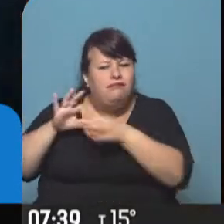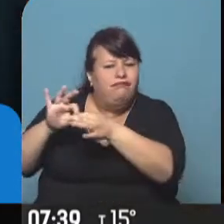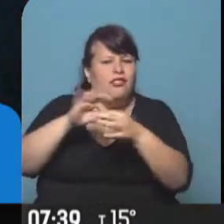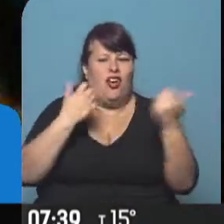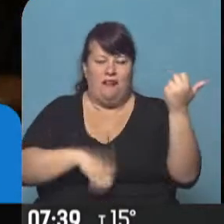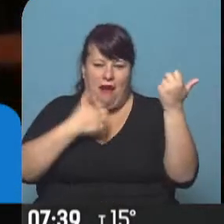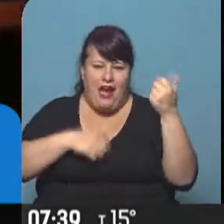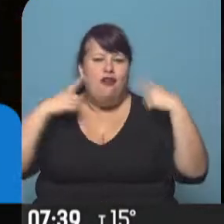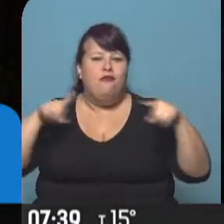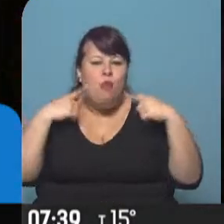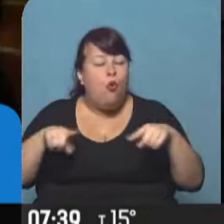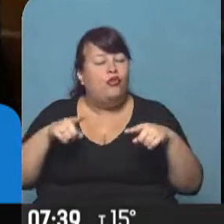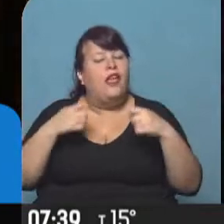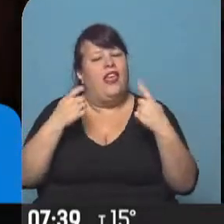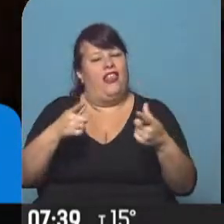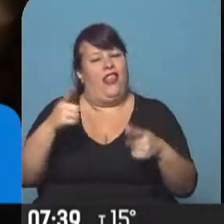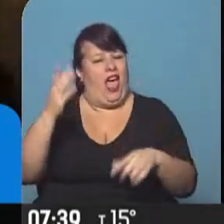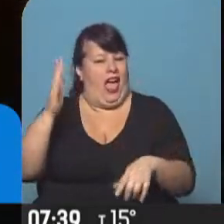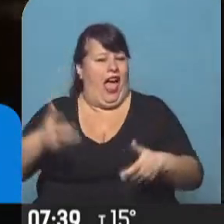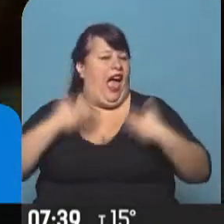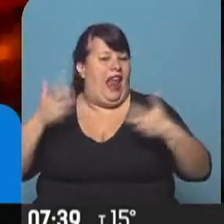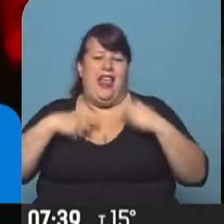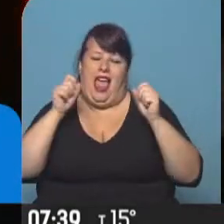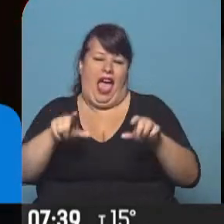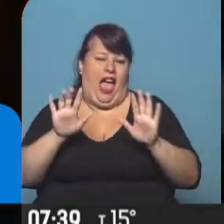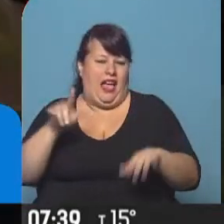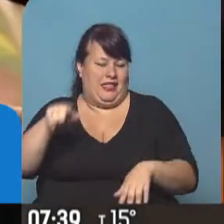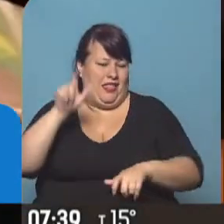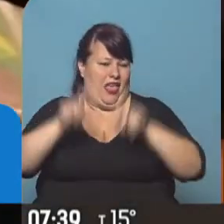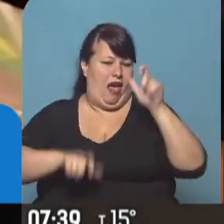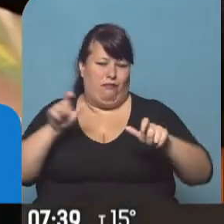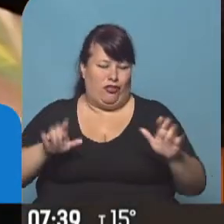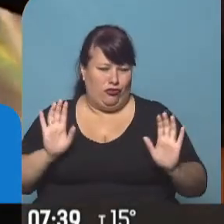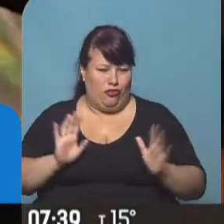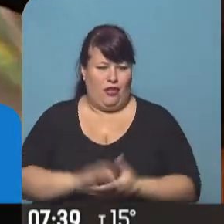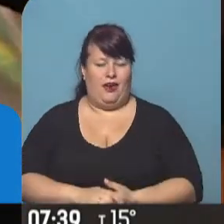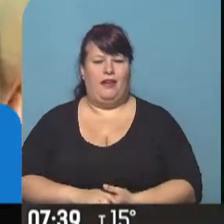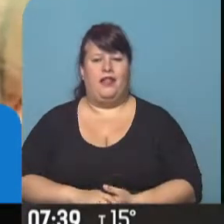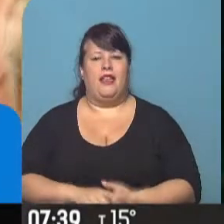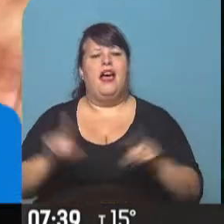mariachi y la música, que es parte de toda la alegría de la gente.